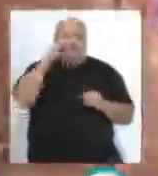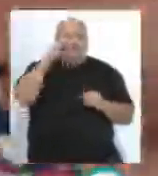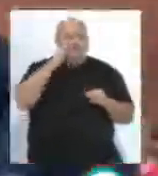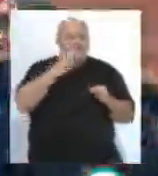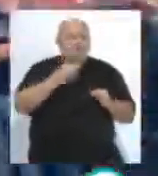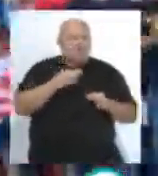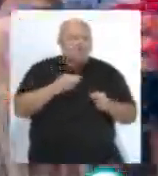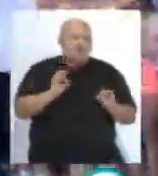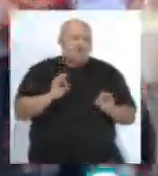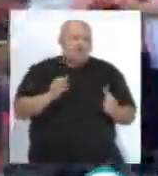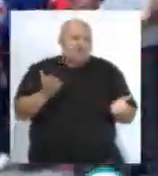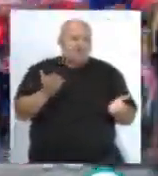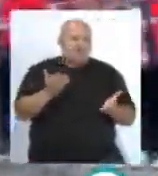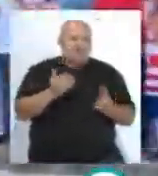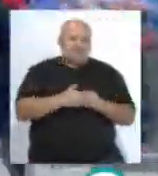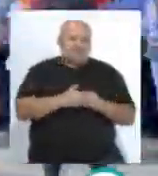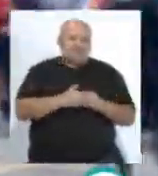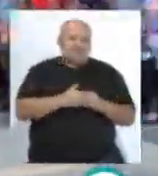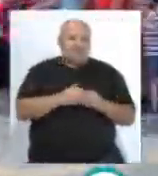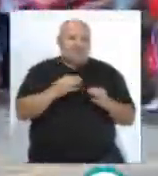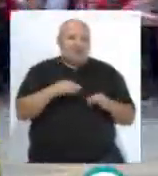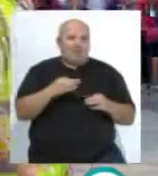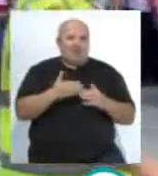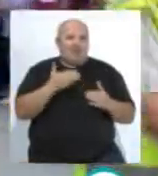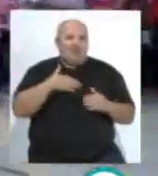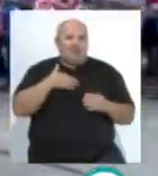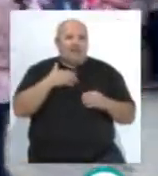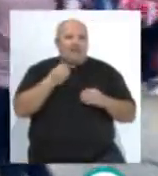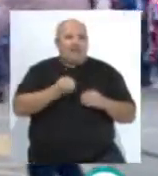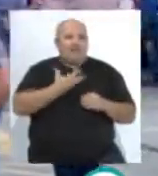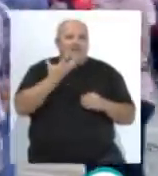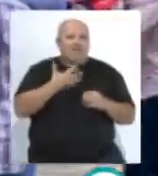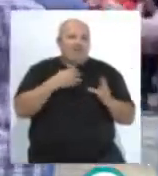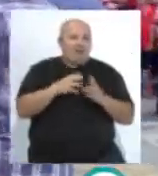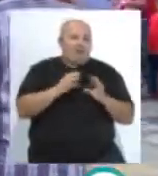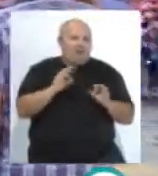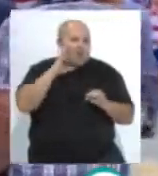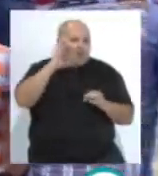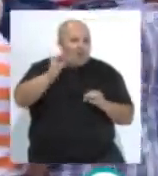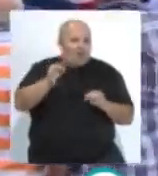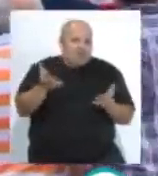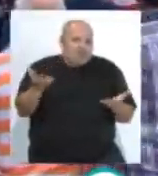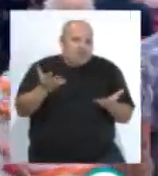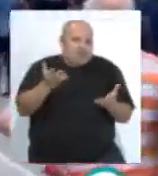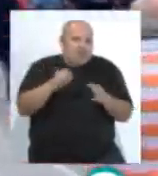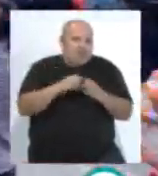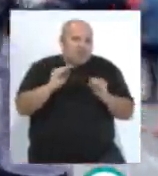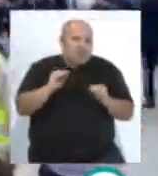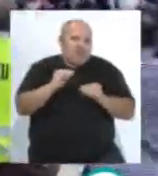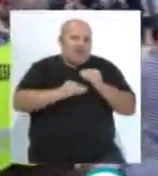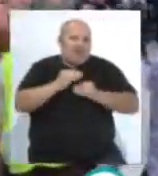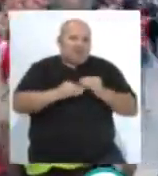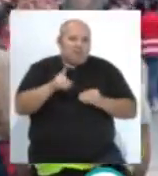haberla siempre, por supuesto, y yo creo que también es lícito que el aficionado del Granada, como lo de cualquier equipo,